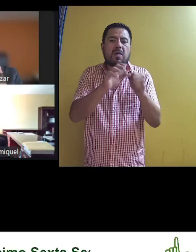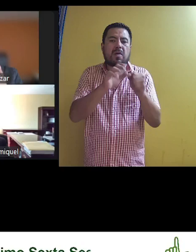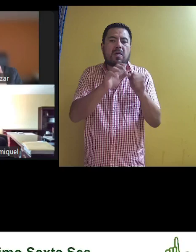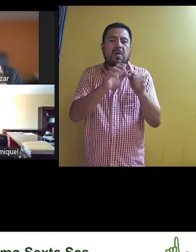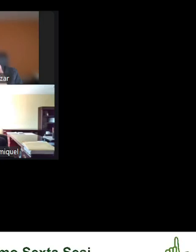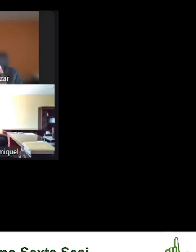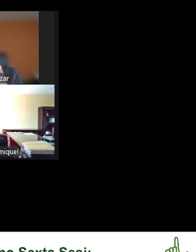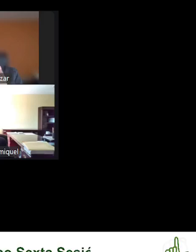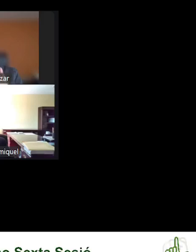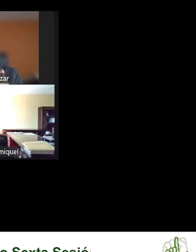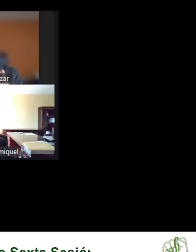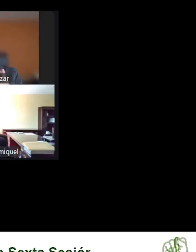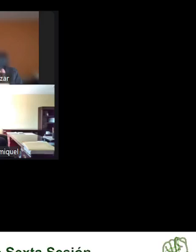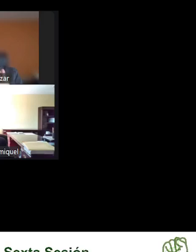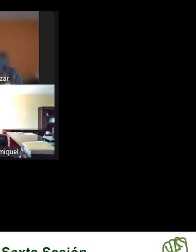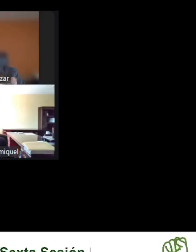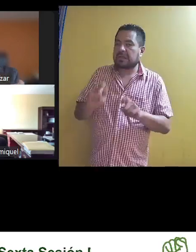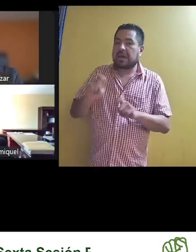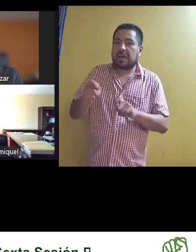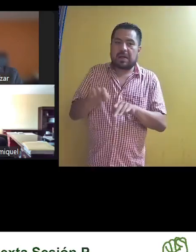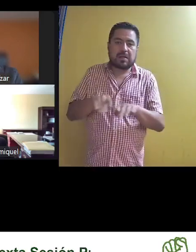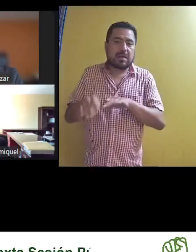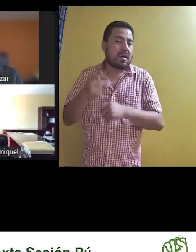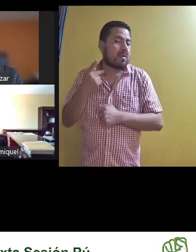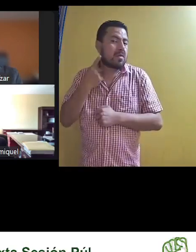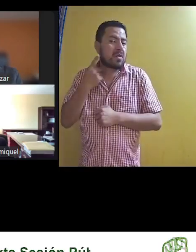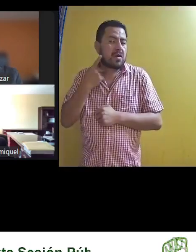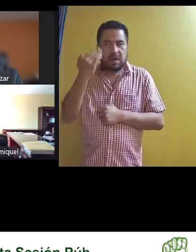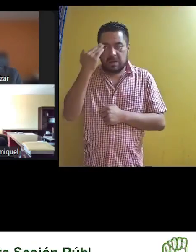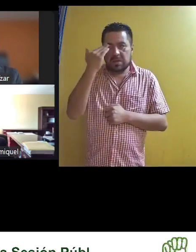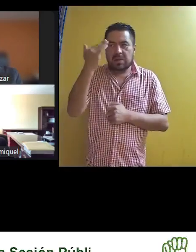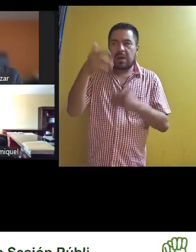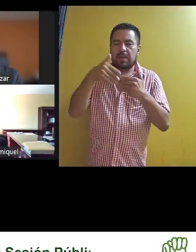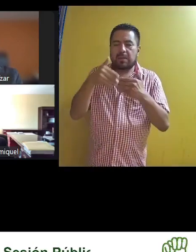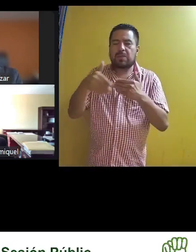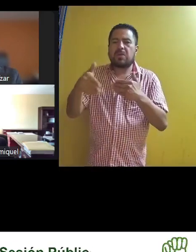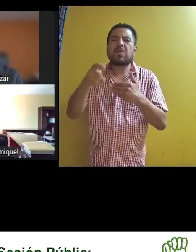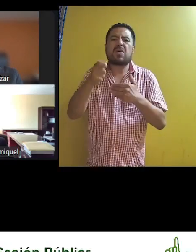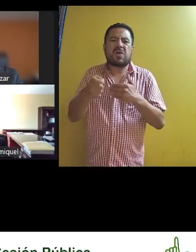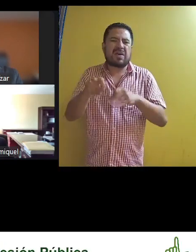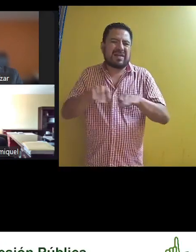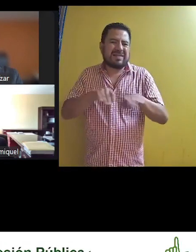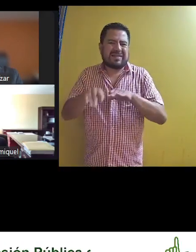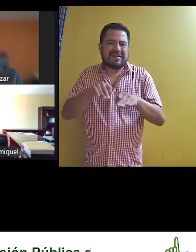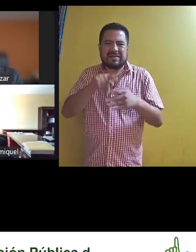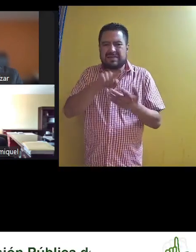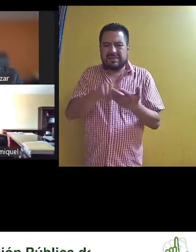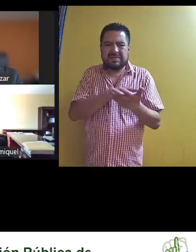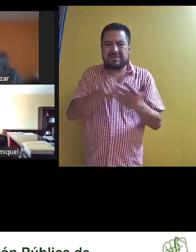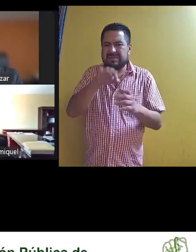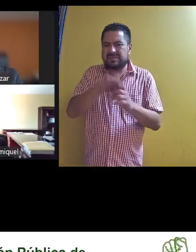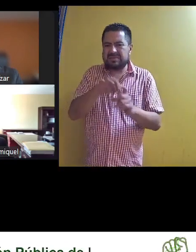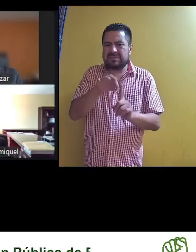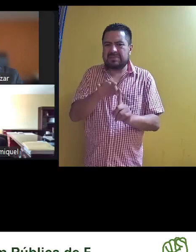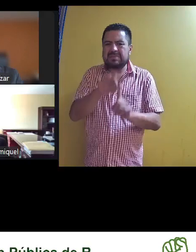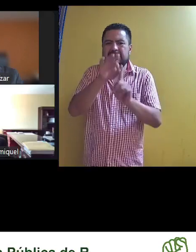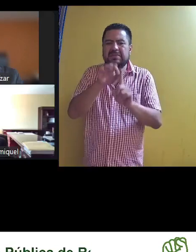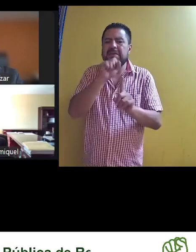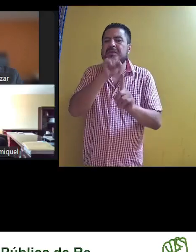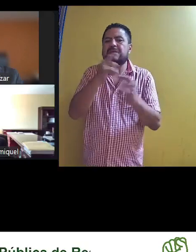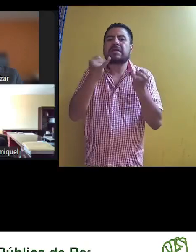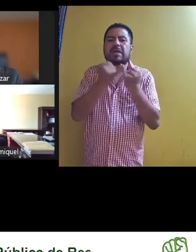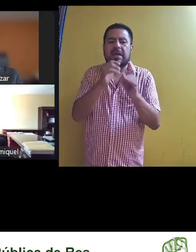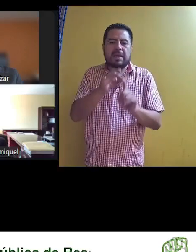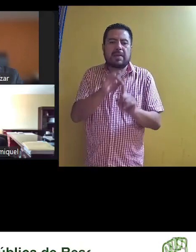cuestionar el cargo de elección popular que ostenta, el tiempo que tiene desempeñando dicho cargo electivo, el tipo de elección por el que obtuvo